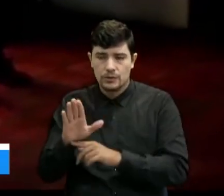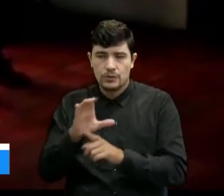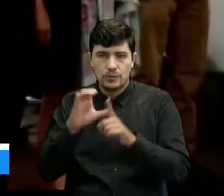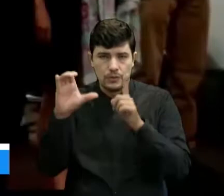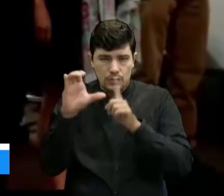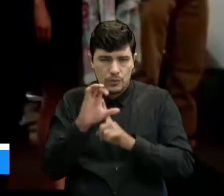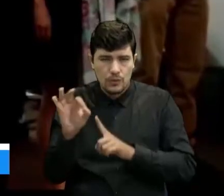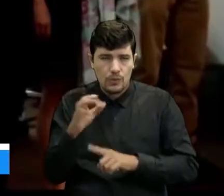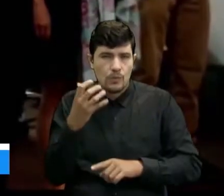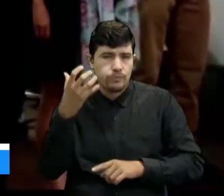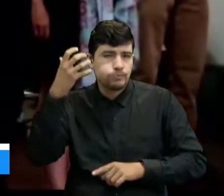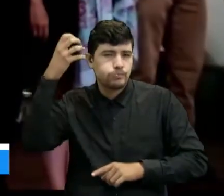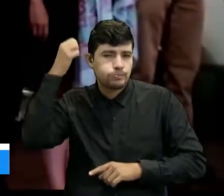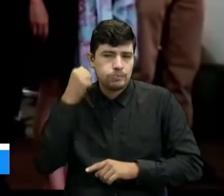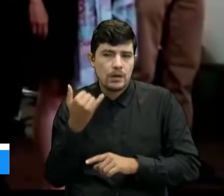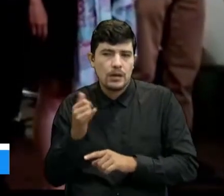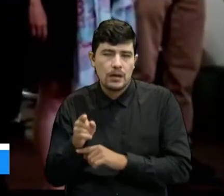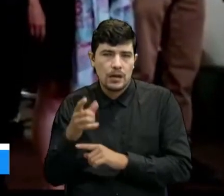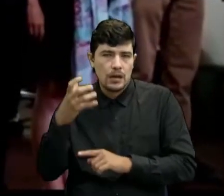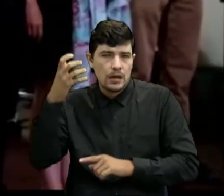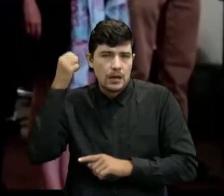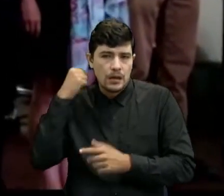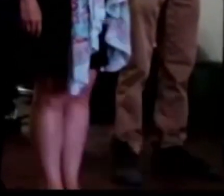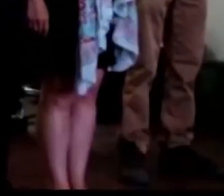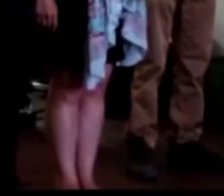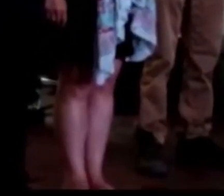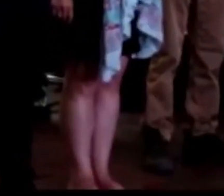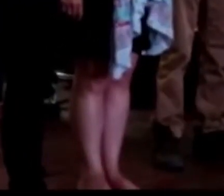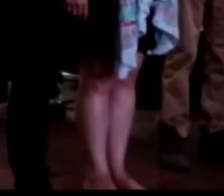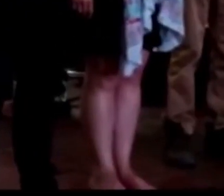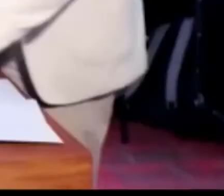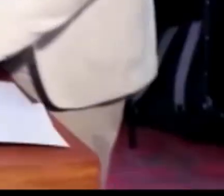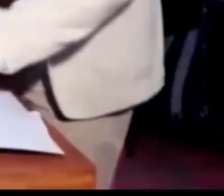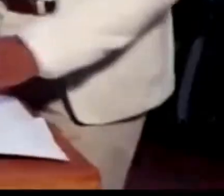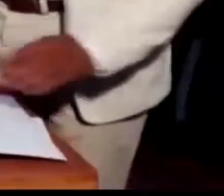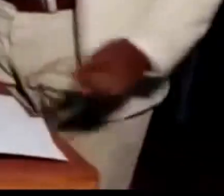tradición que ha forjado el pasado, presente y futuro de los patiamarillos.